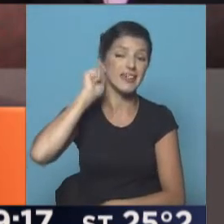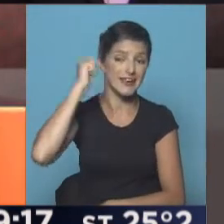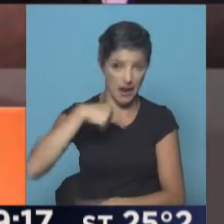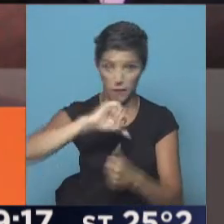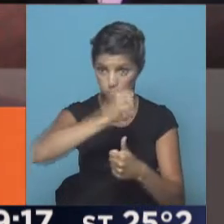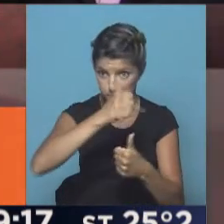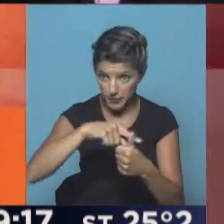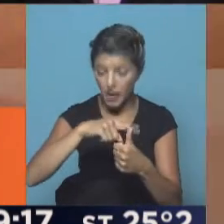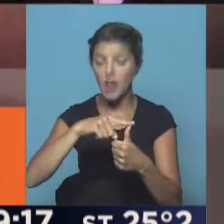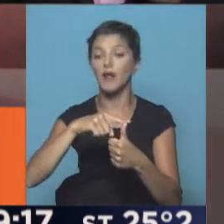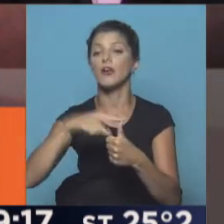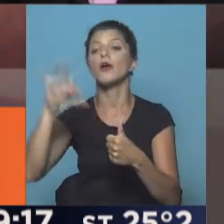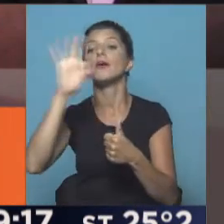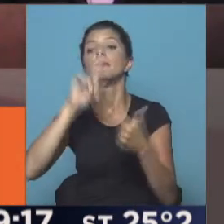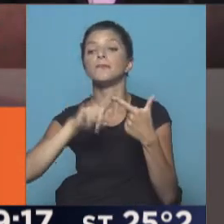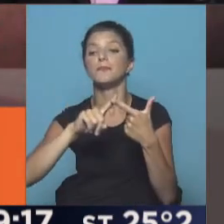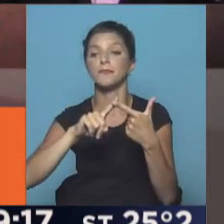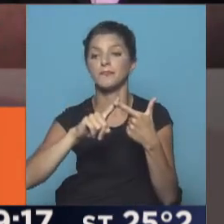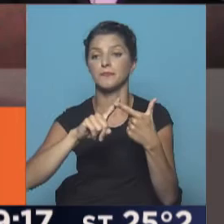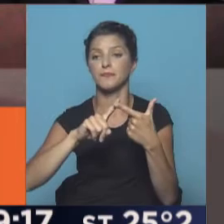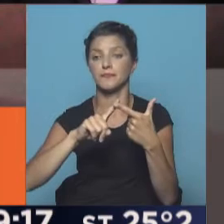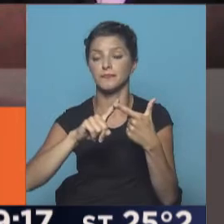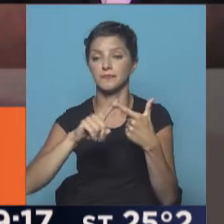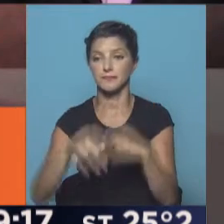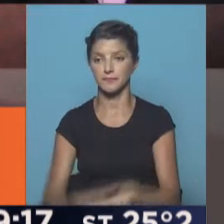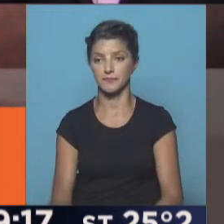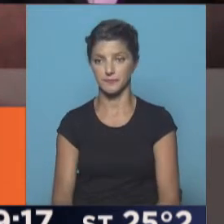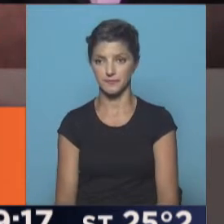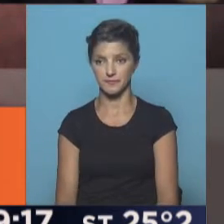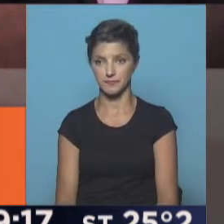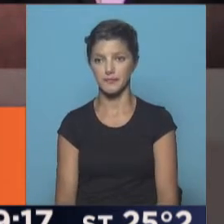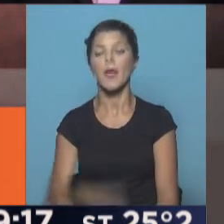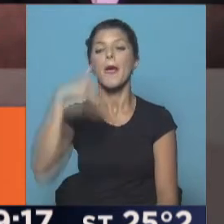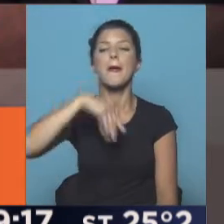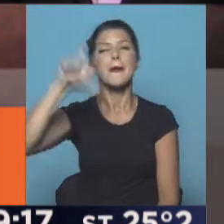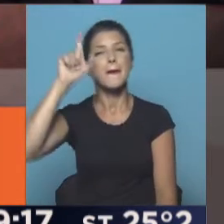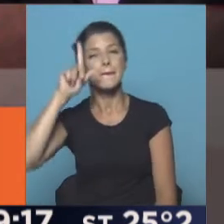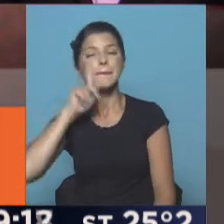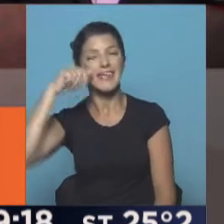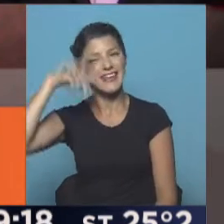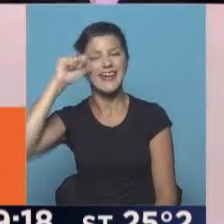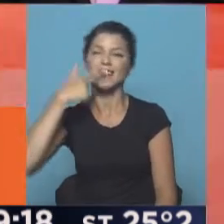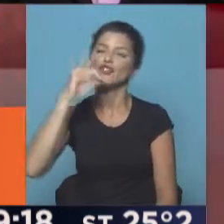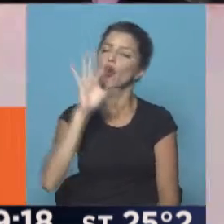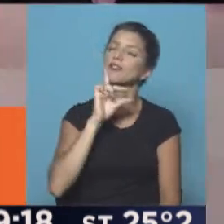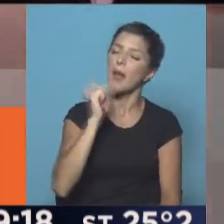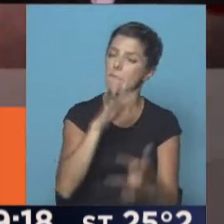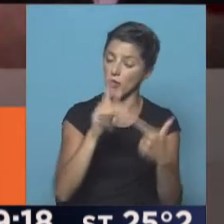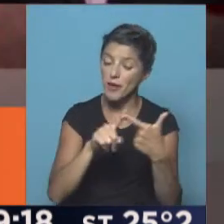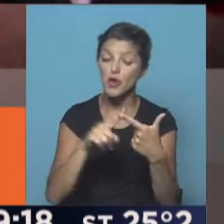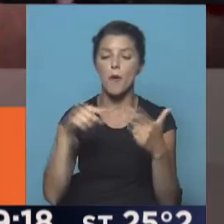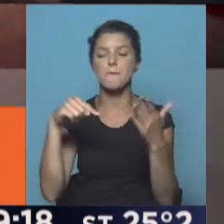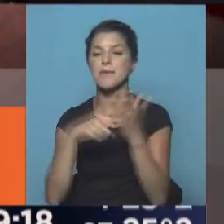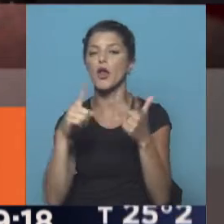acercado, que haya ganado en Minnesota no tanto, pero digamos